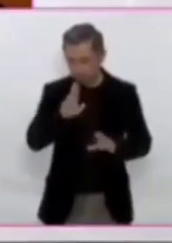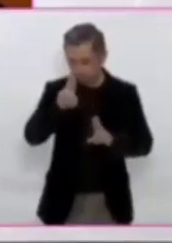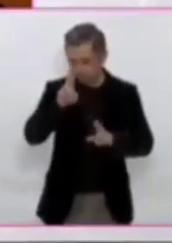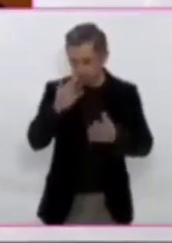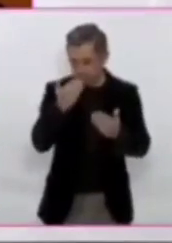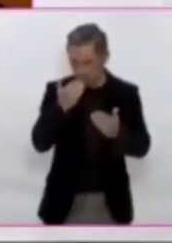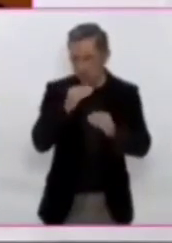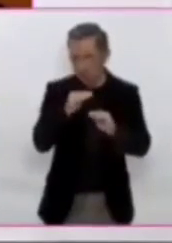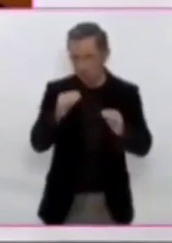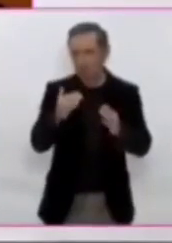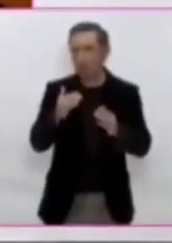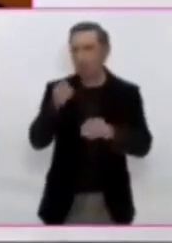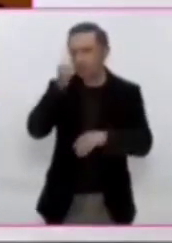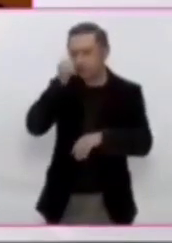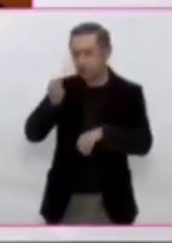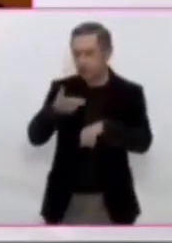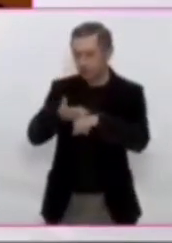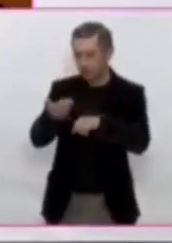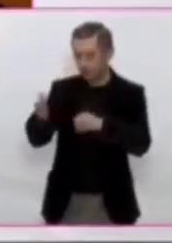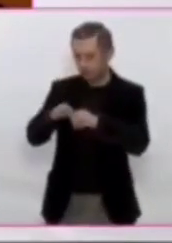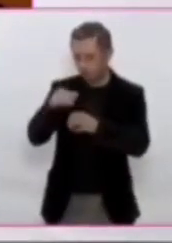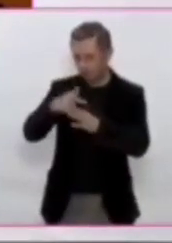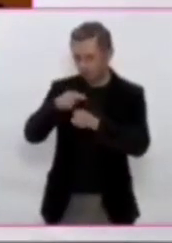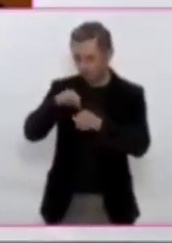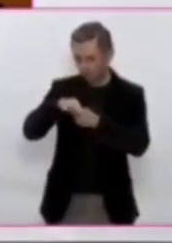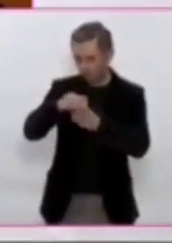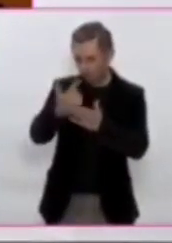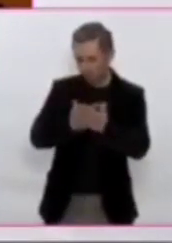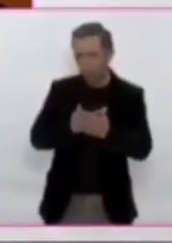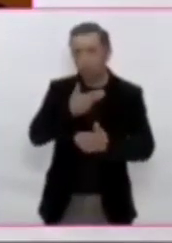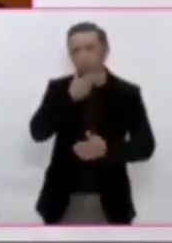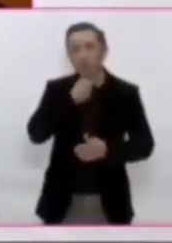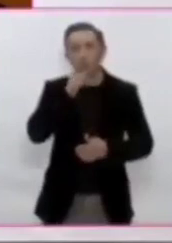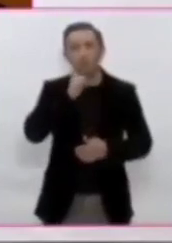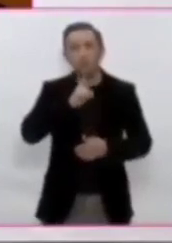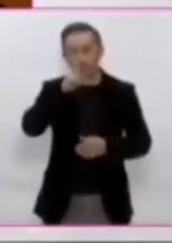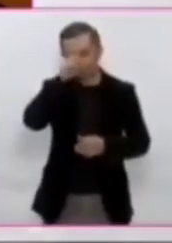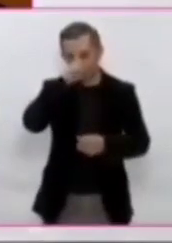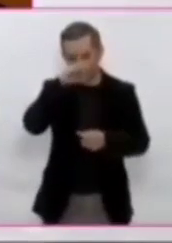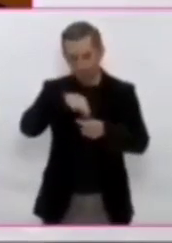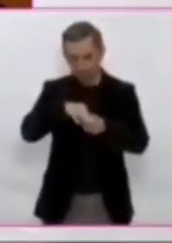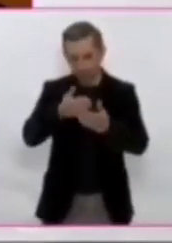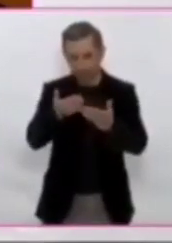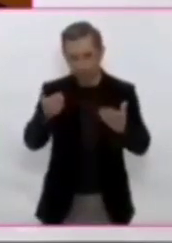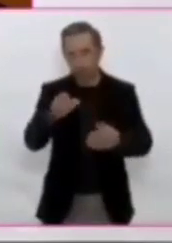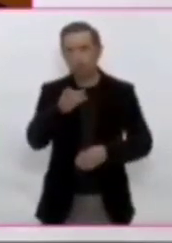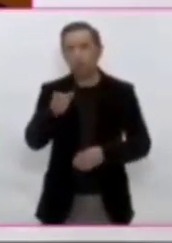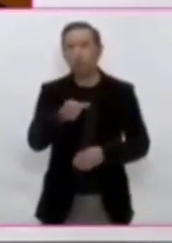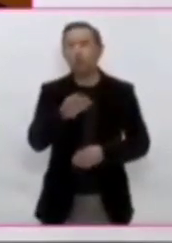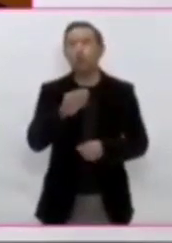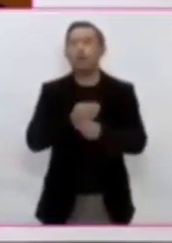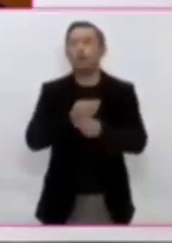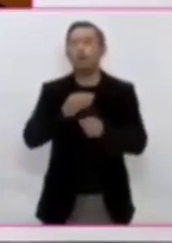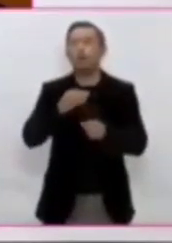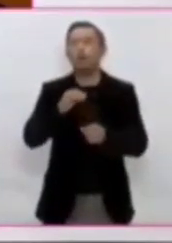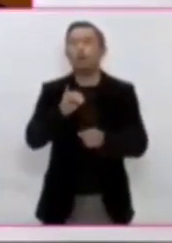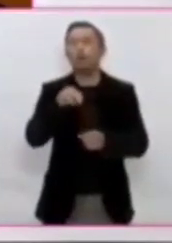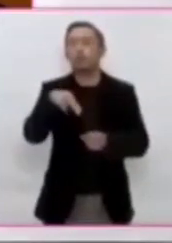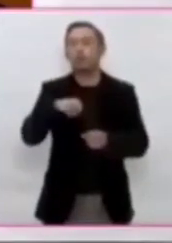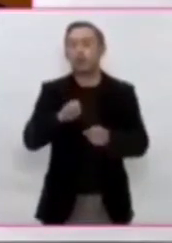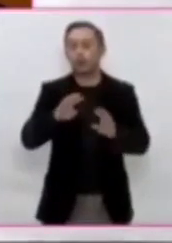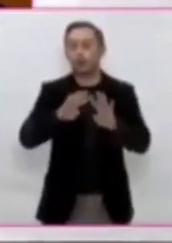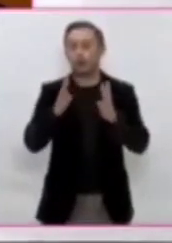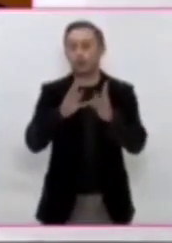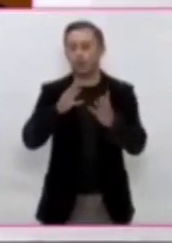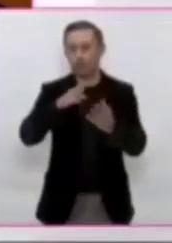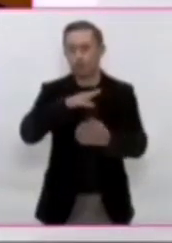secretario, tome la votación correspondiente. Señoras y señores consejeros electorales, se consulta si se aprueba el proyecto de resolución del Consejo